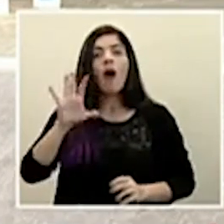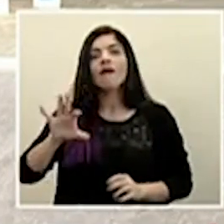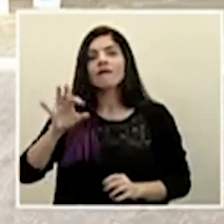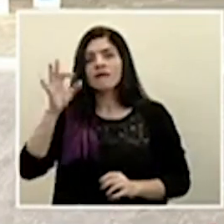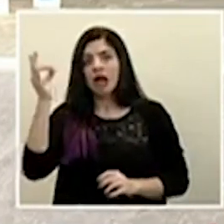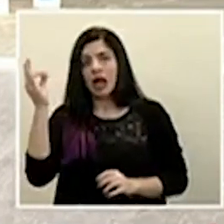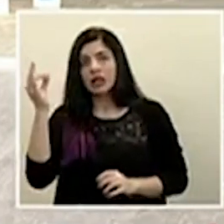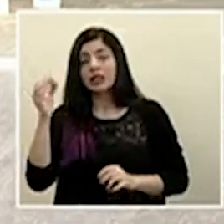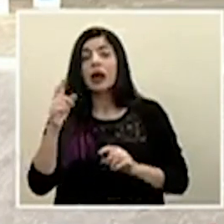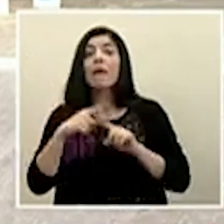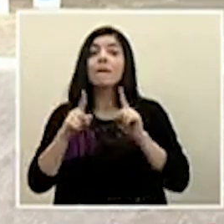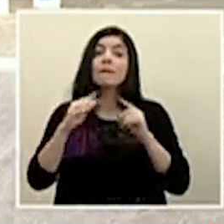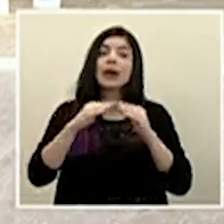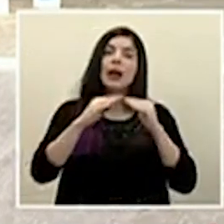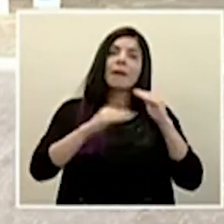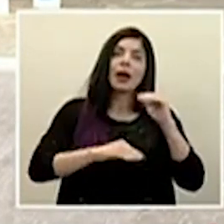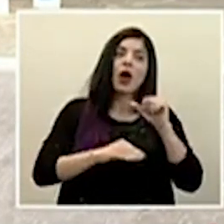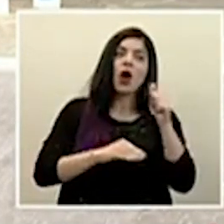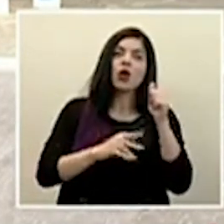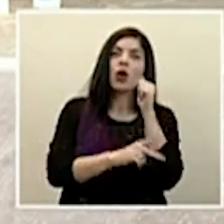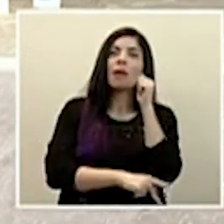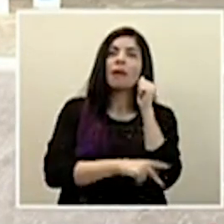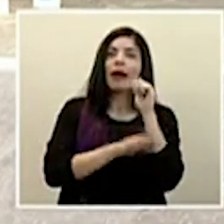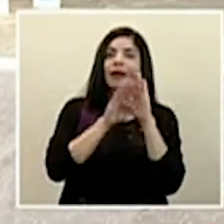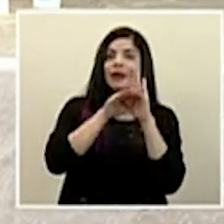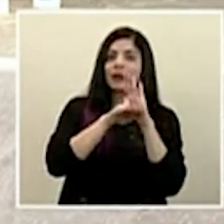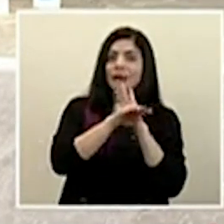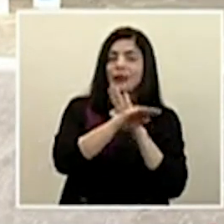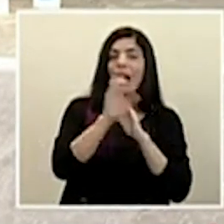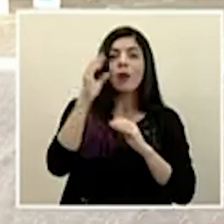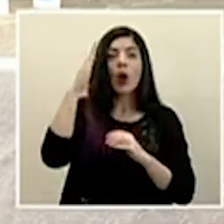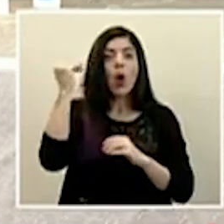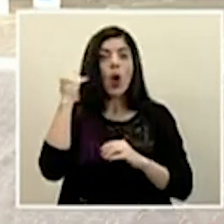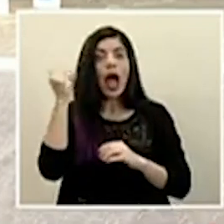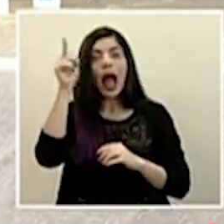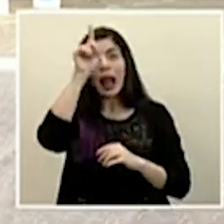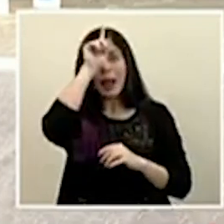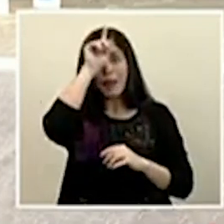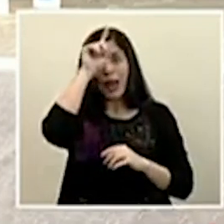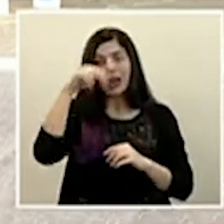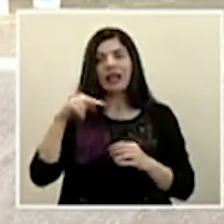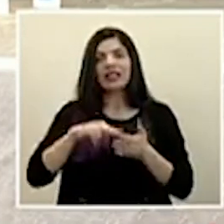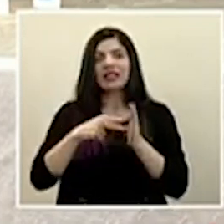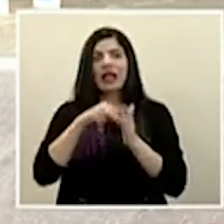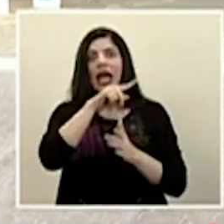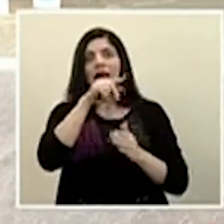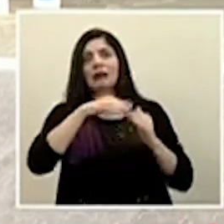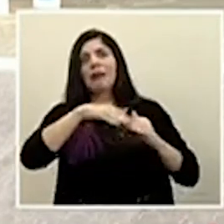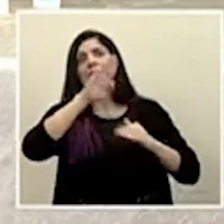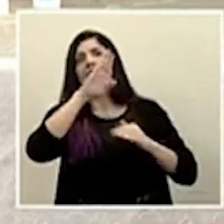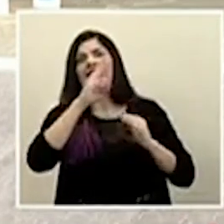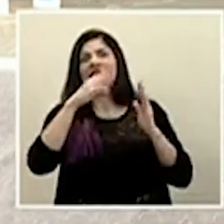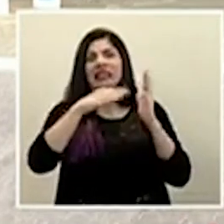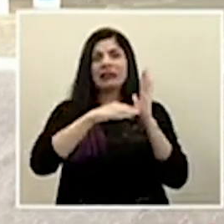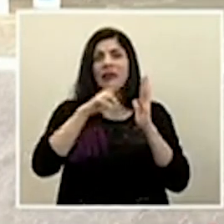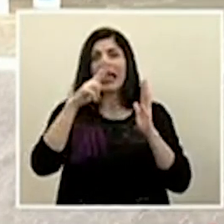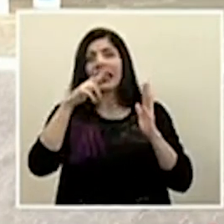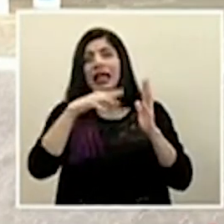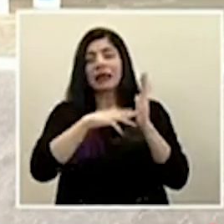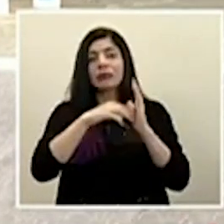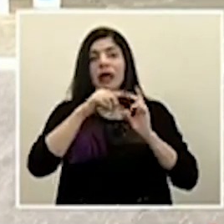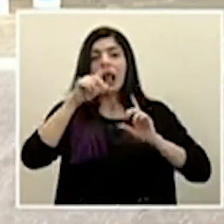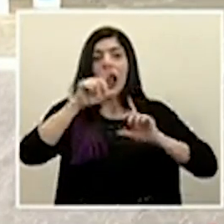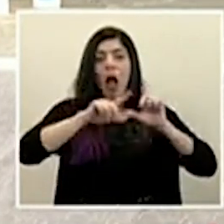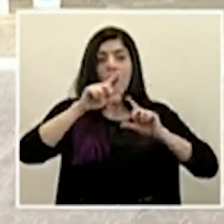debajo de países que han logrado achatar la curva como Corea del Sur y Alemania, que con más de 6,000 y 3,000 pruebas por millón de